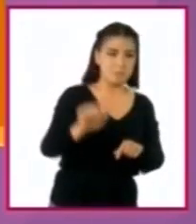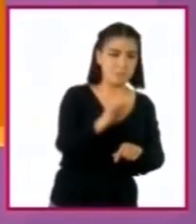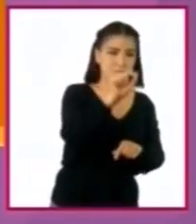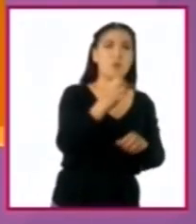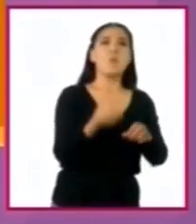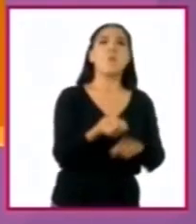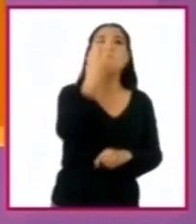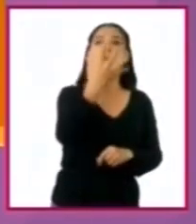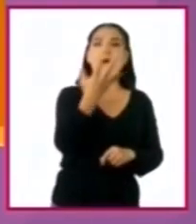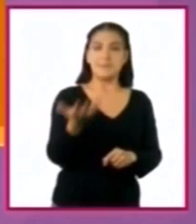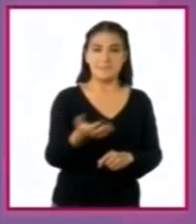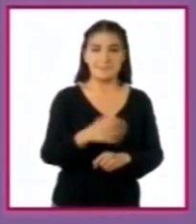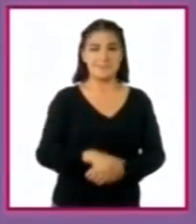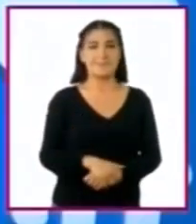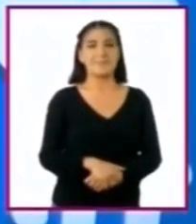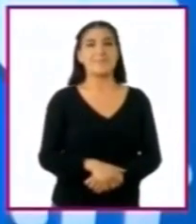factores.